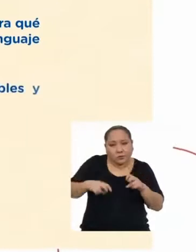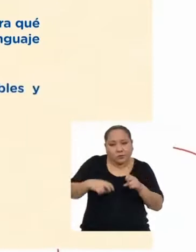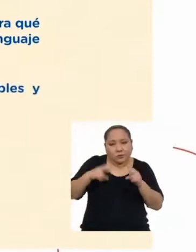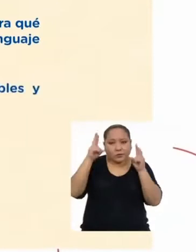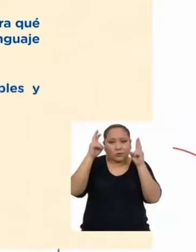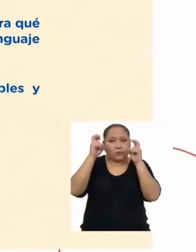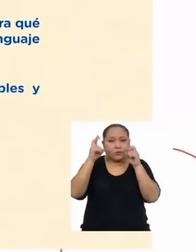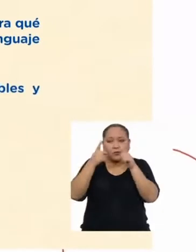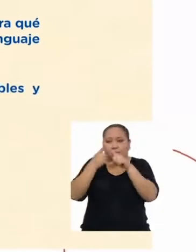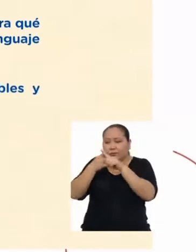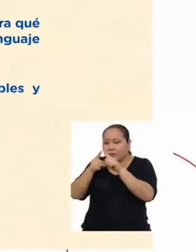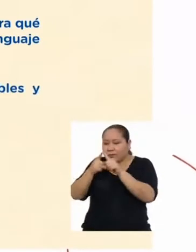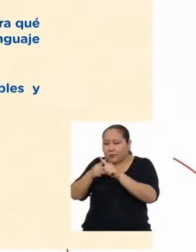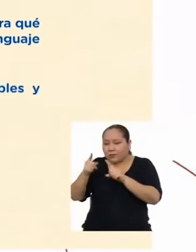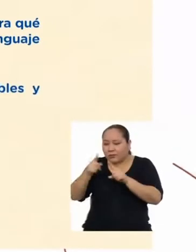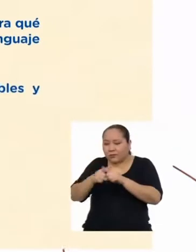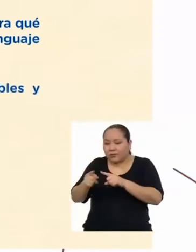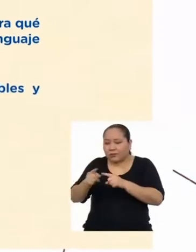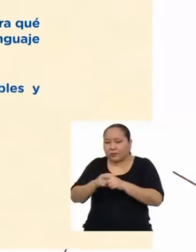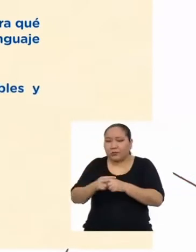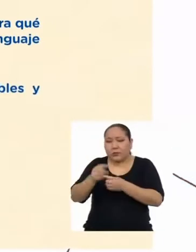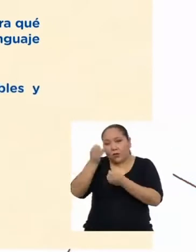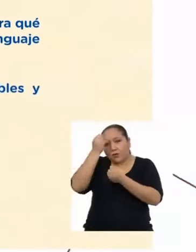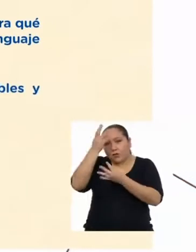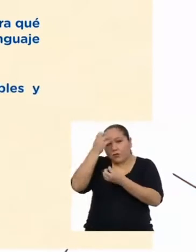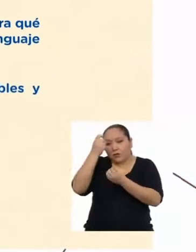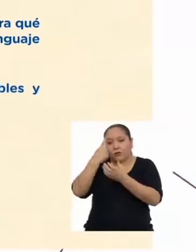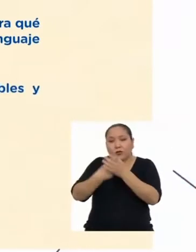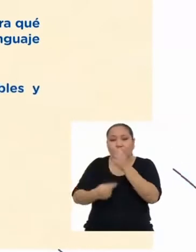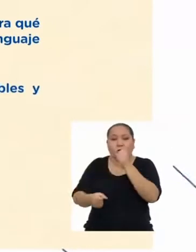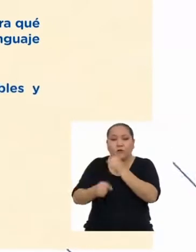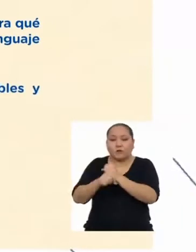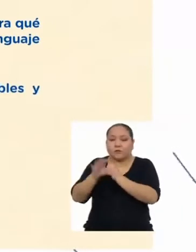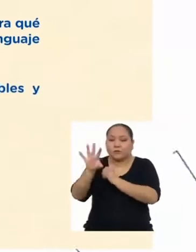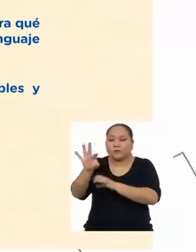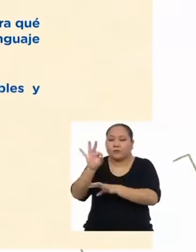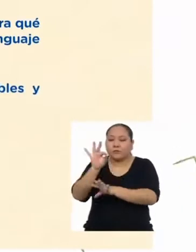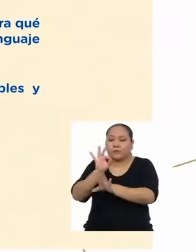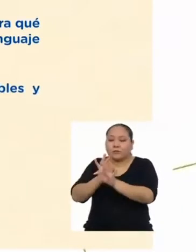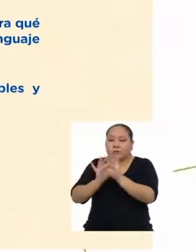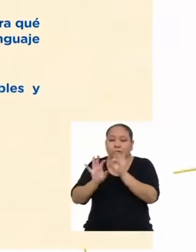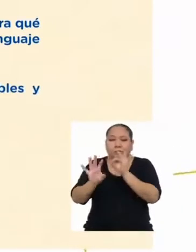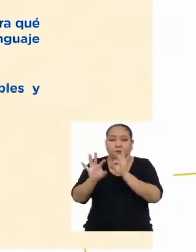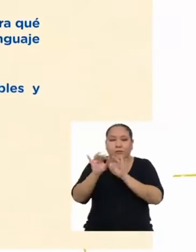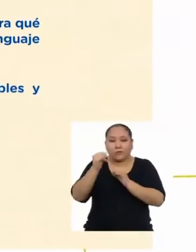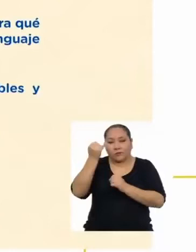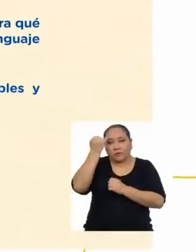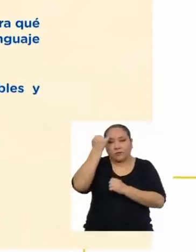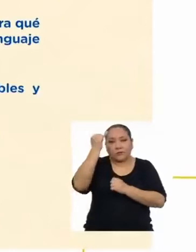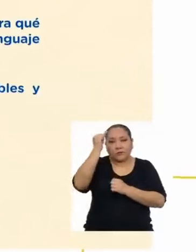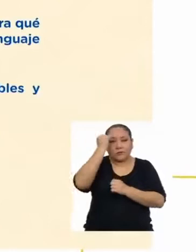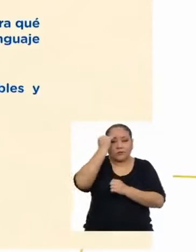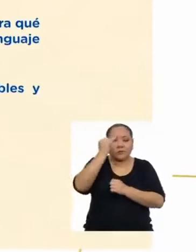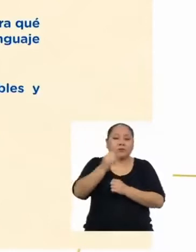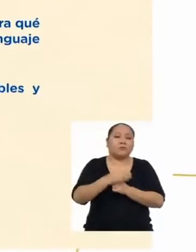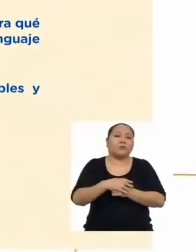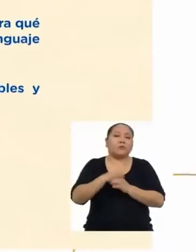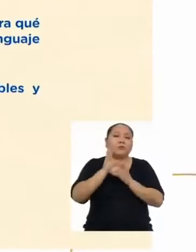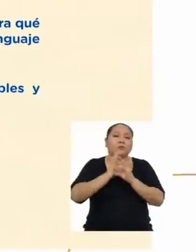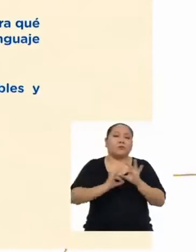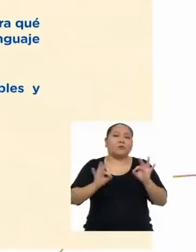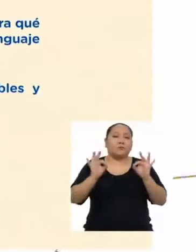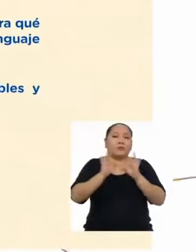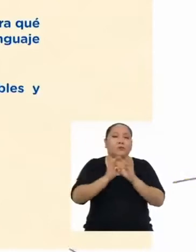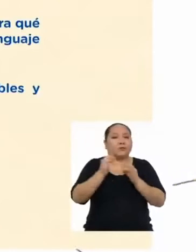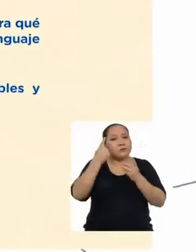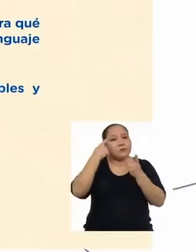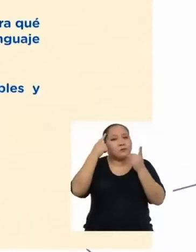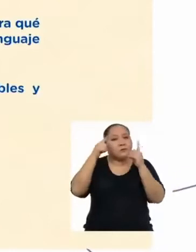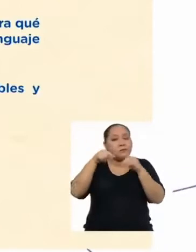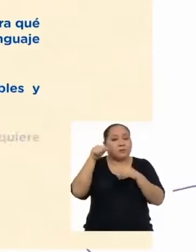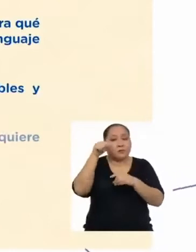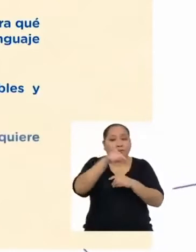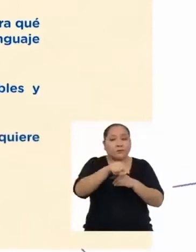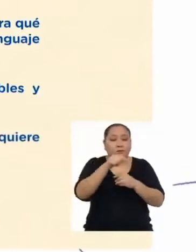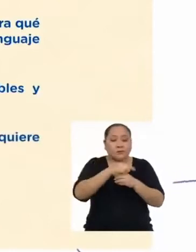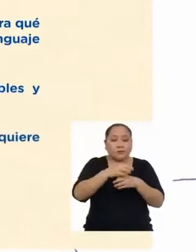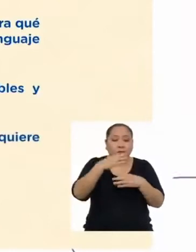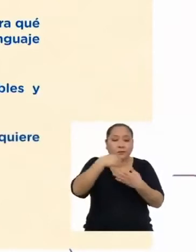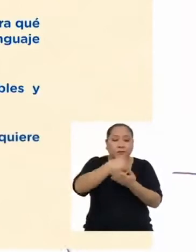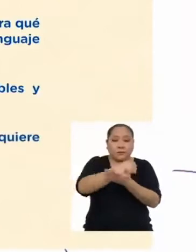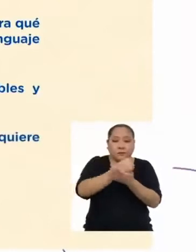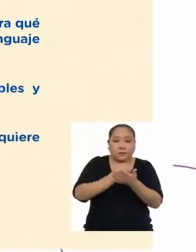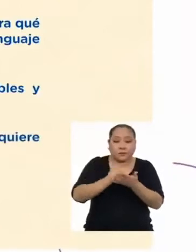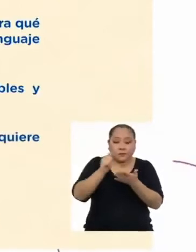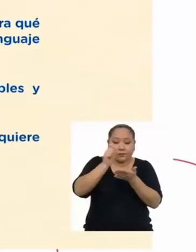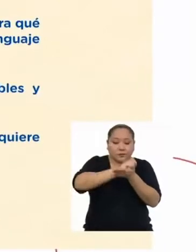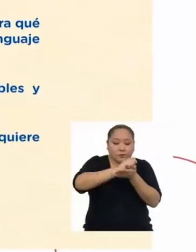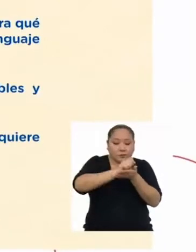fuentes confiables y actuales para seleccionar ideas importantes. De acuerdo con la estructura del texto que se